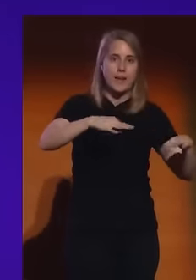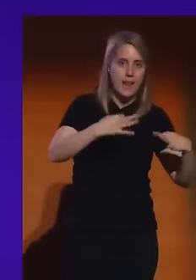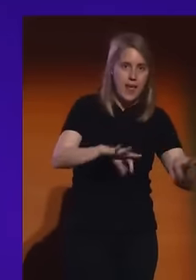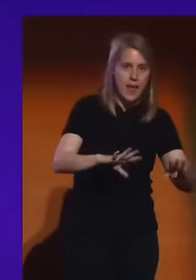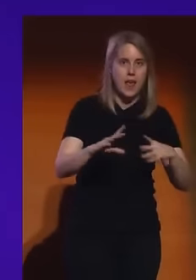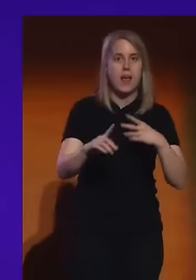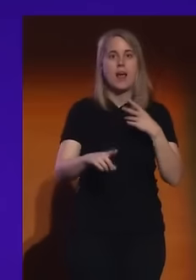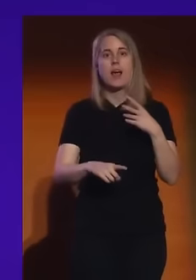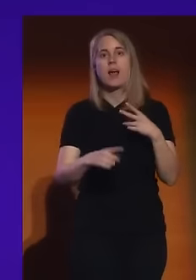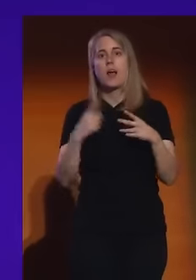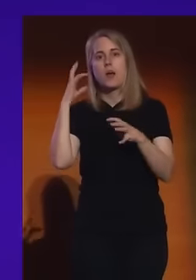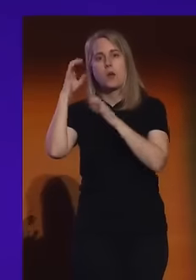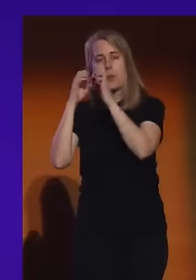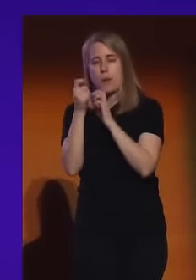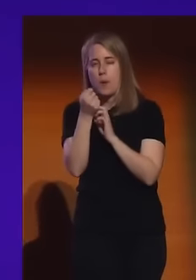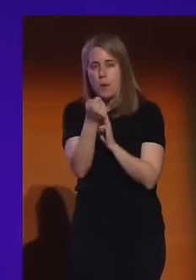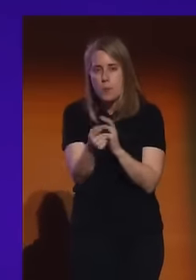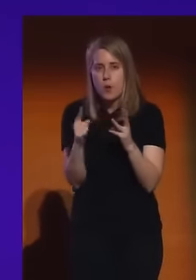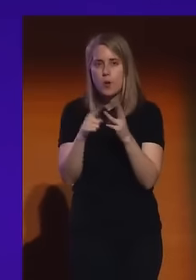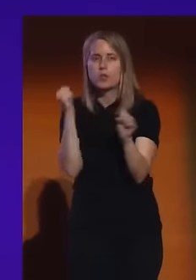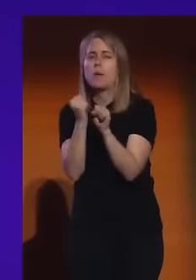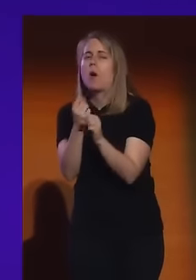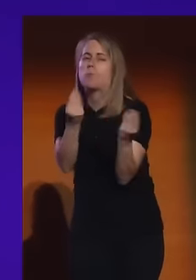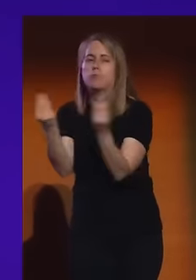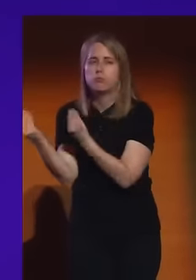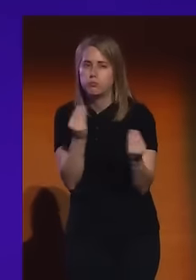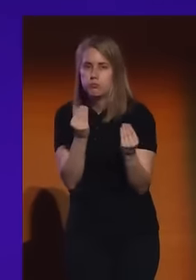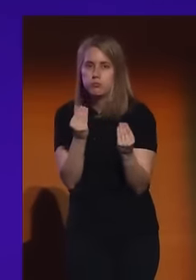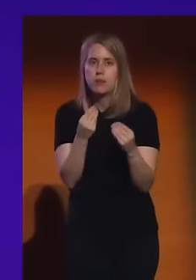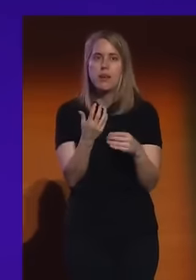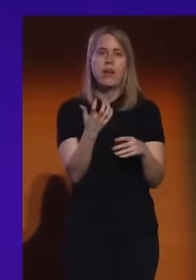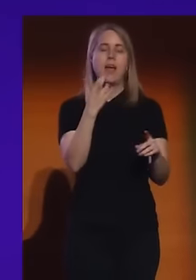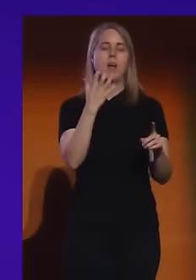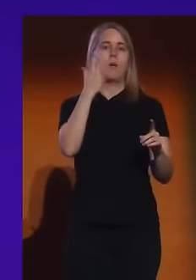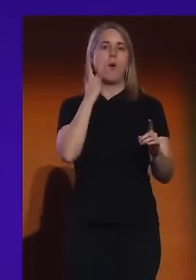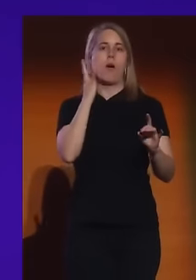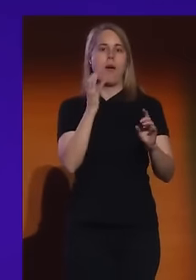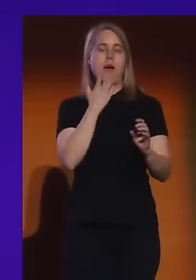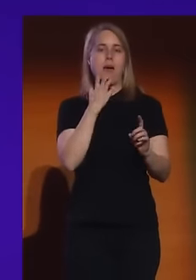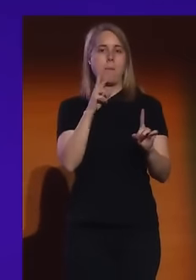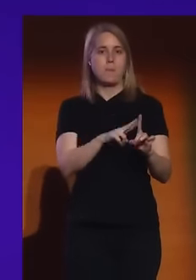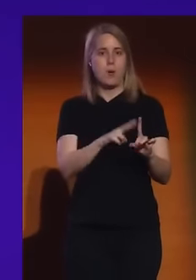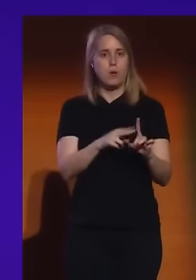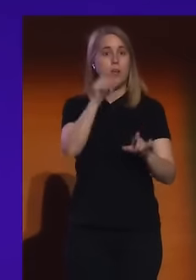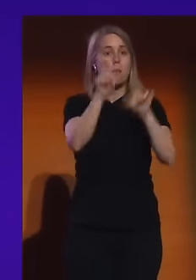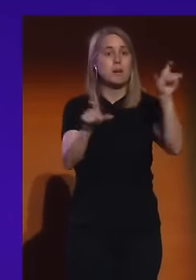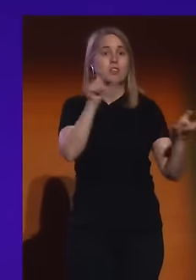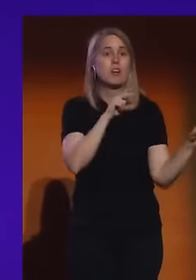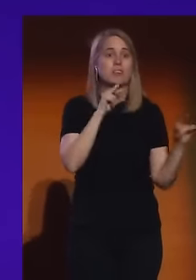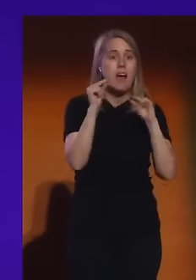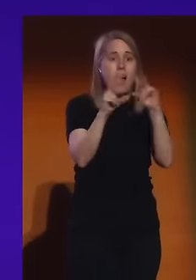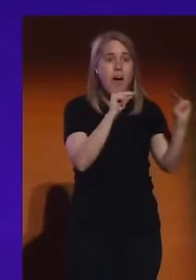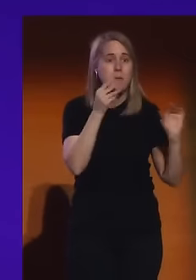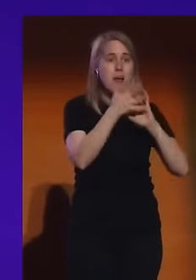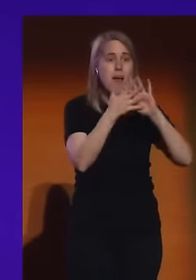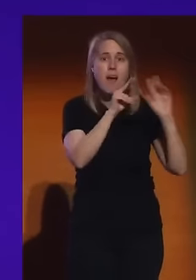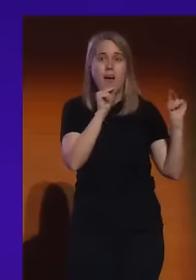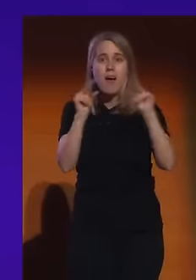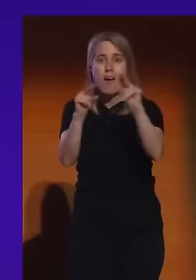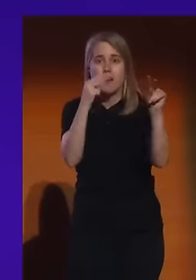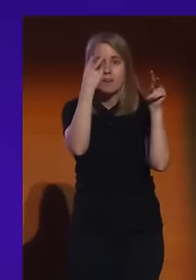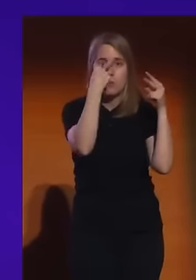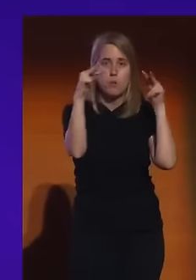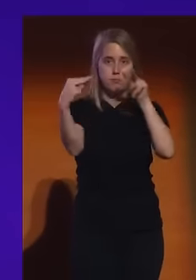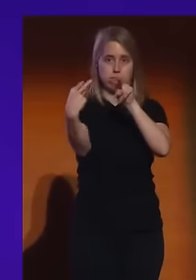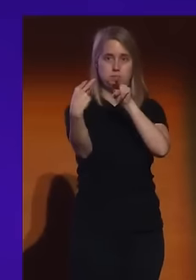humildad poco ruido mucho trabajo ejemplaridad y hablarle a la gente hablarle a la gente